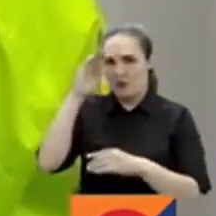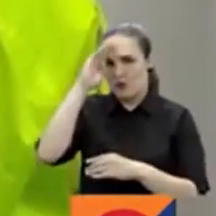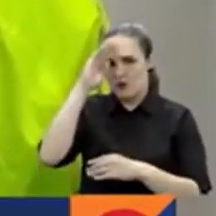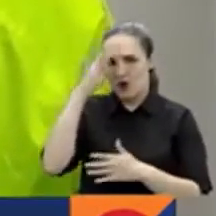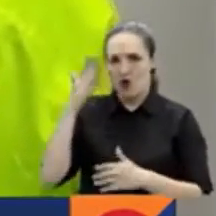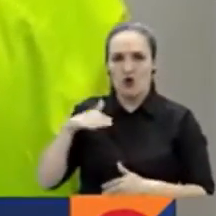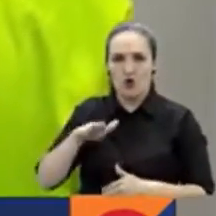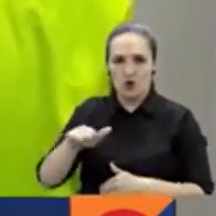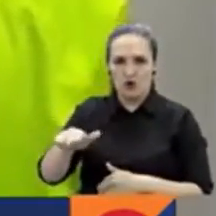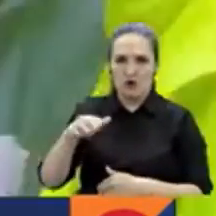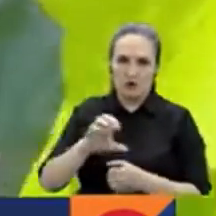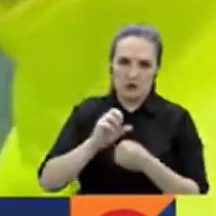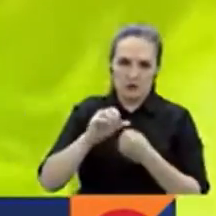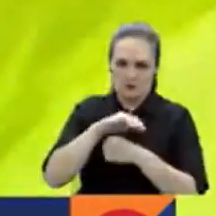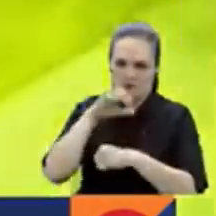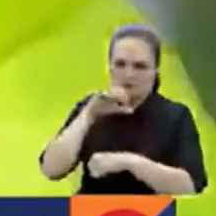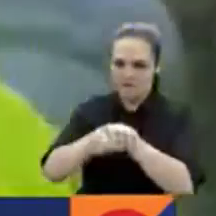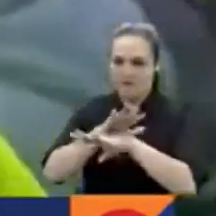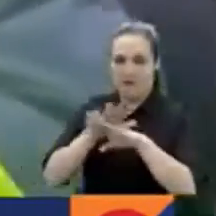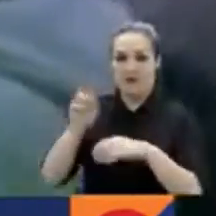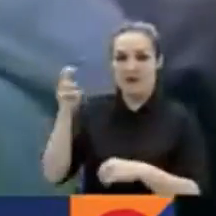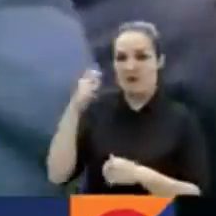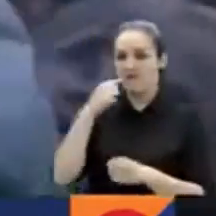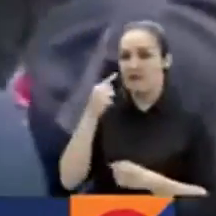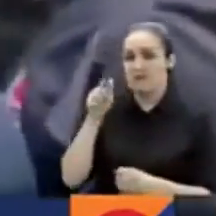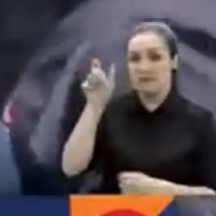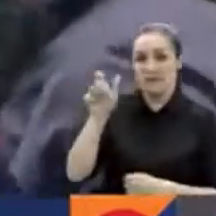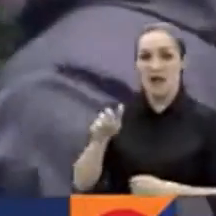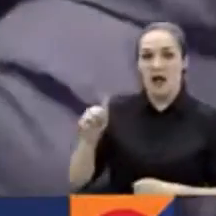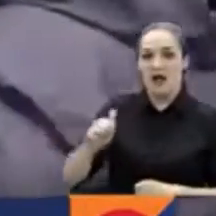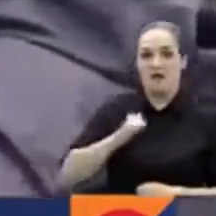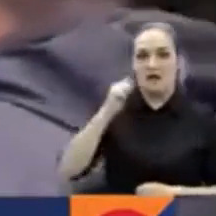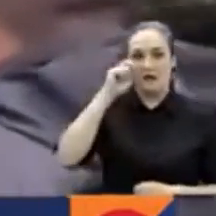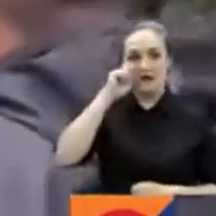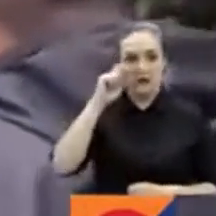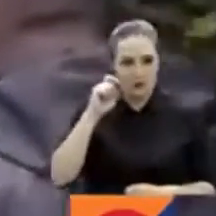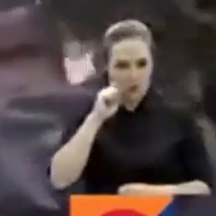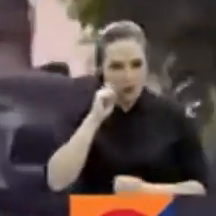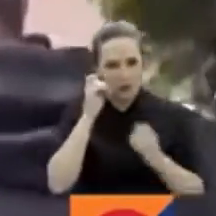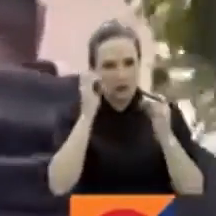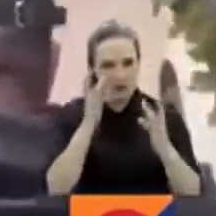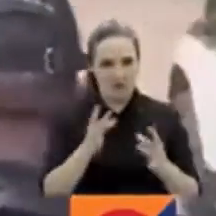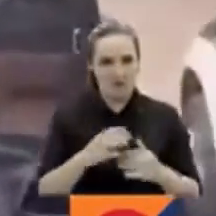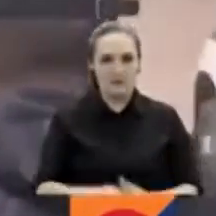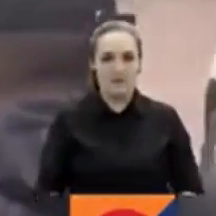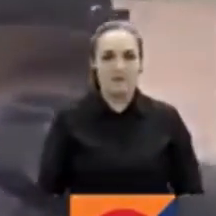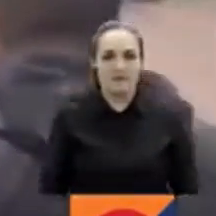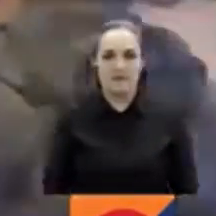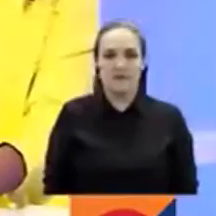Cota, Cundinamarca. La Fiscalía le imputó los delitos de actos sexuales violentos agravados.